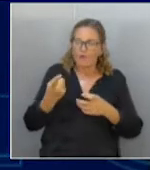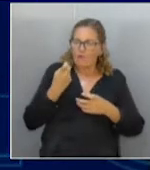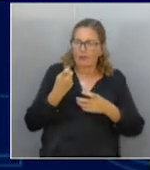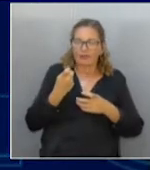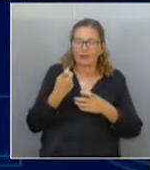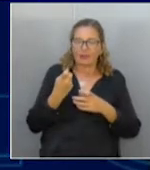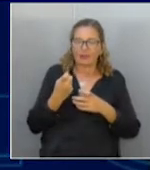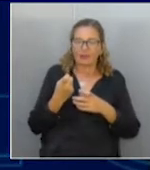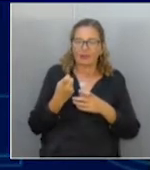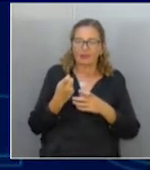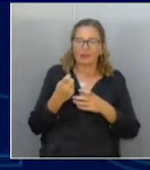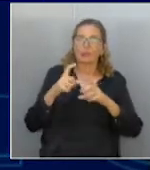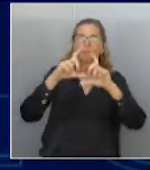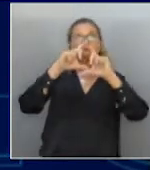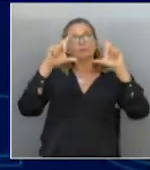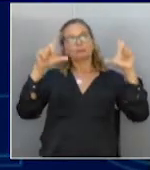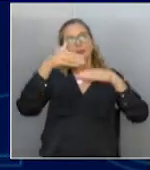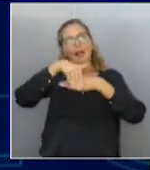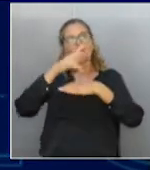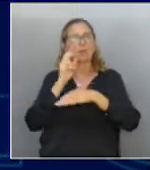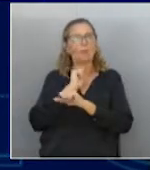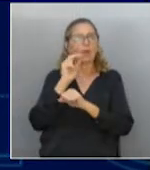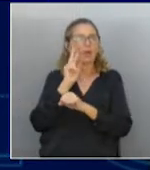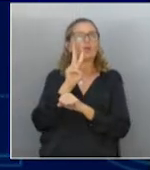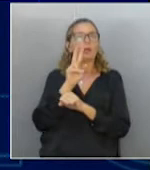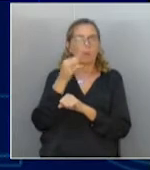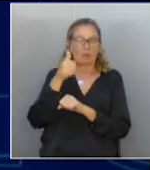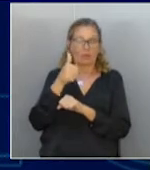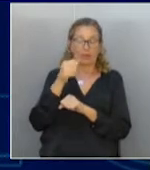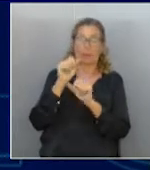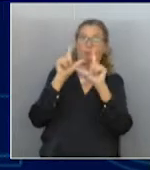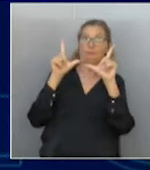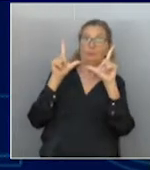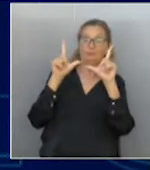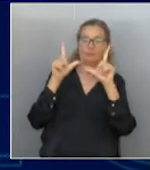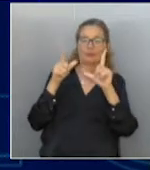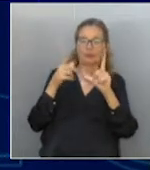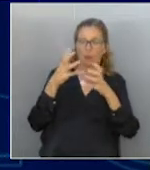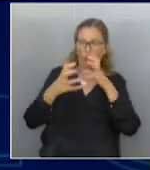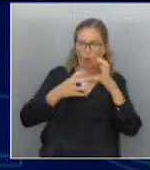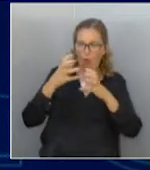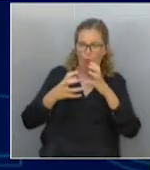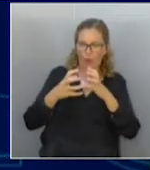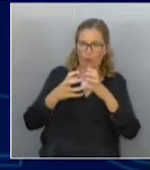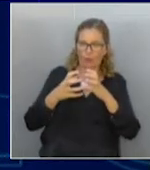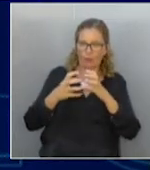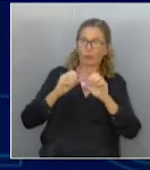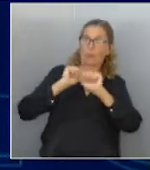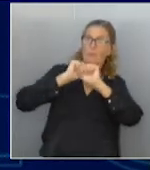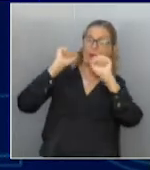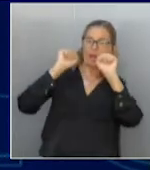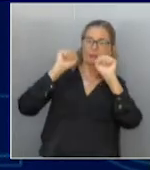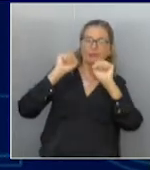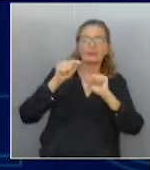fuerte, que desde una balconera, desde la calle, lo vas a poder visualizar muy bien y va a llamarte la atención. O sea, quería que fuera un color como bien rompedor